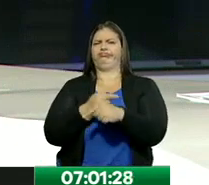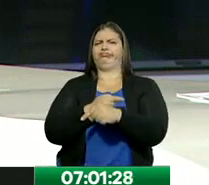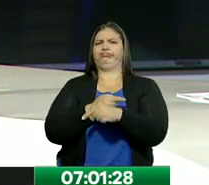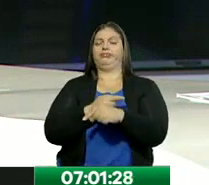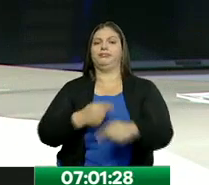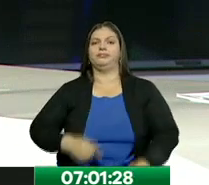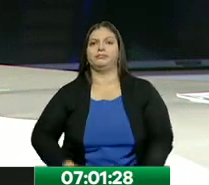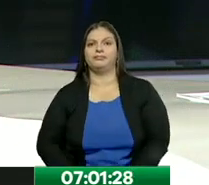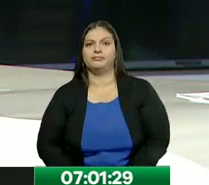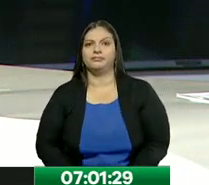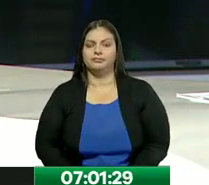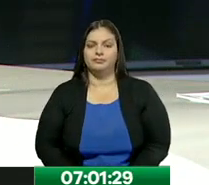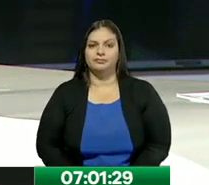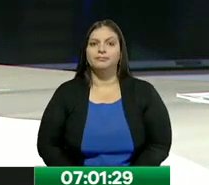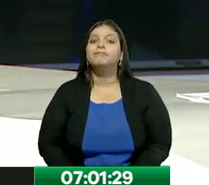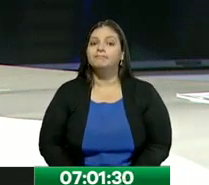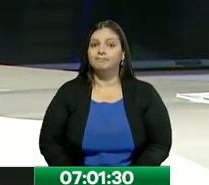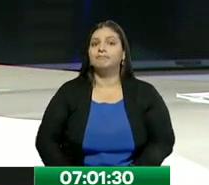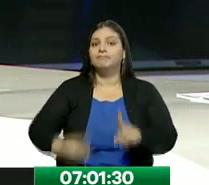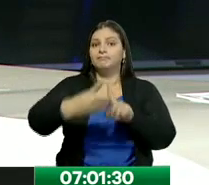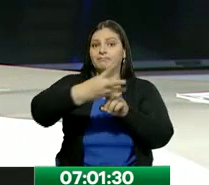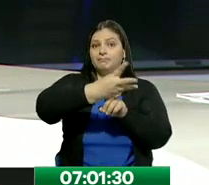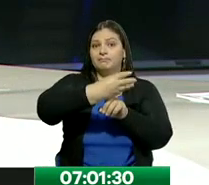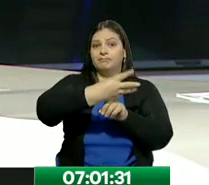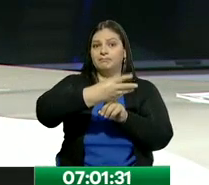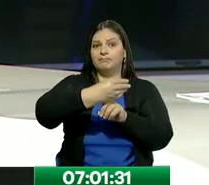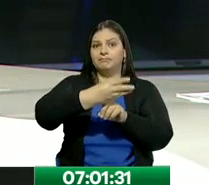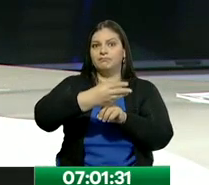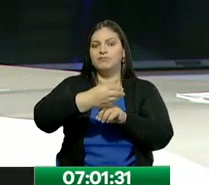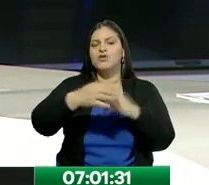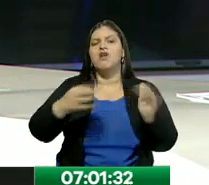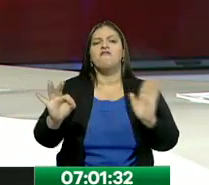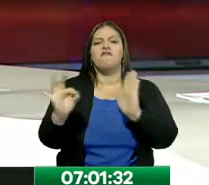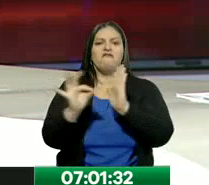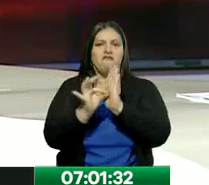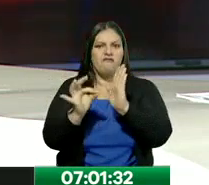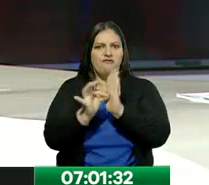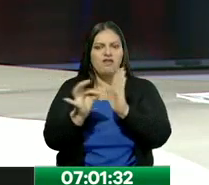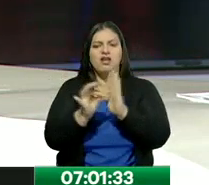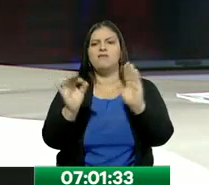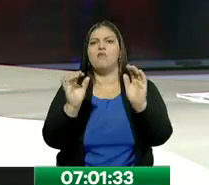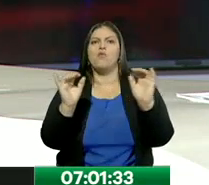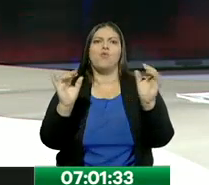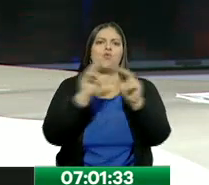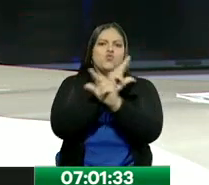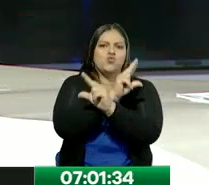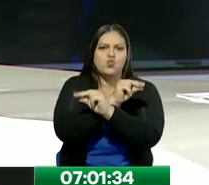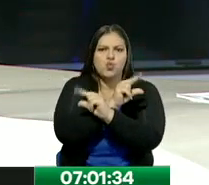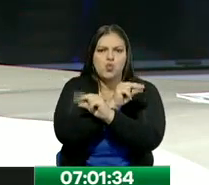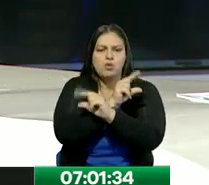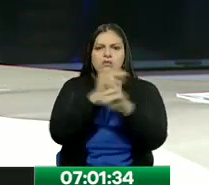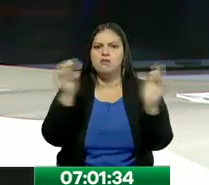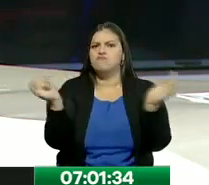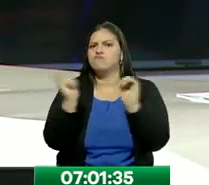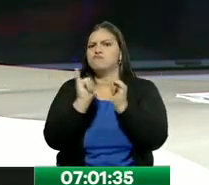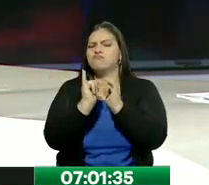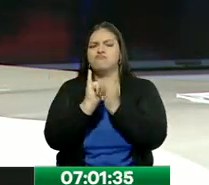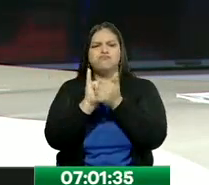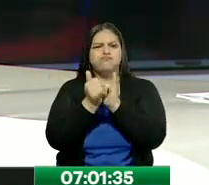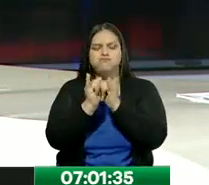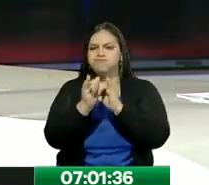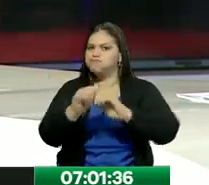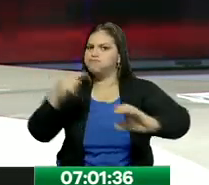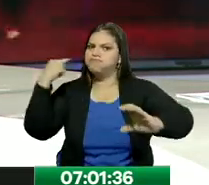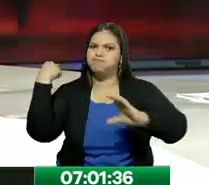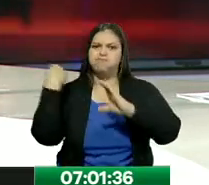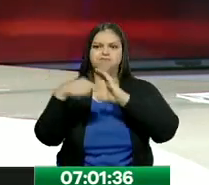se viralizó mucho, ¿no? En redes sociales, entró la gente inclusive en pánico, fue tendencia en redes sociales esta situación que está pasando o que supuestamente